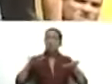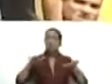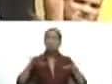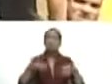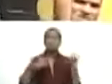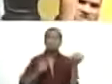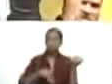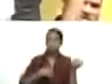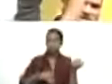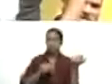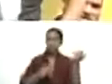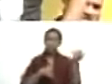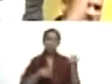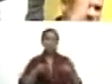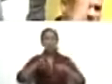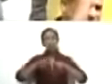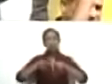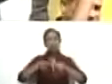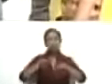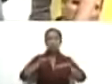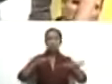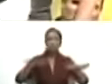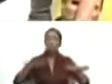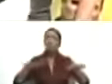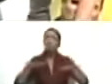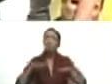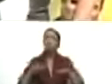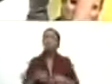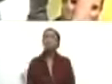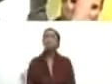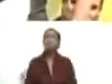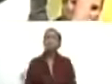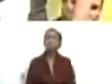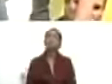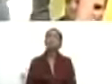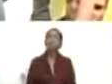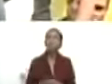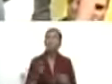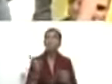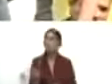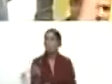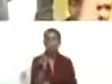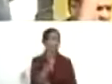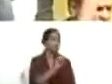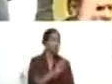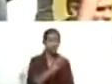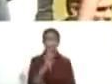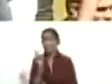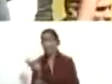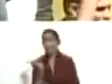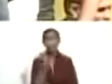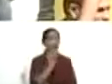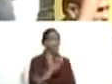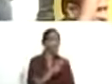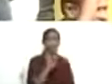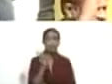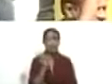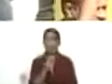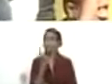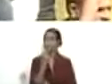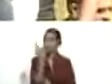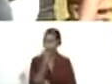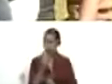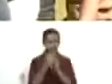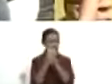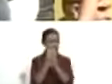ir a bombardear a los niños en Vietnam. ¡Dame! No, no, no